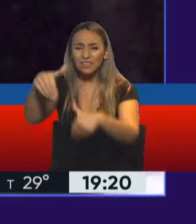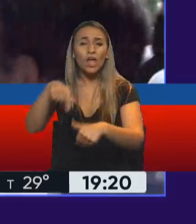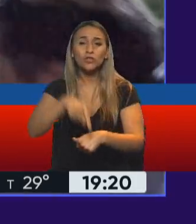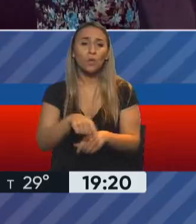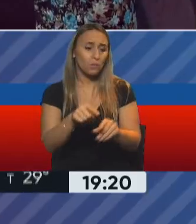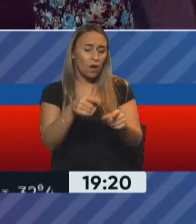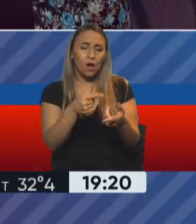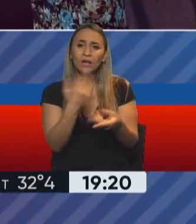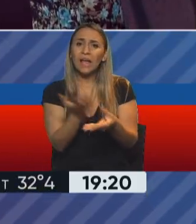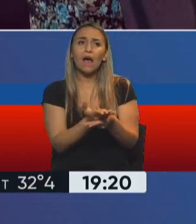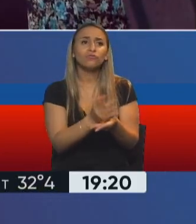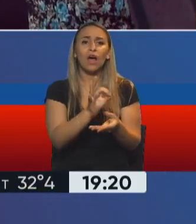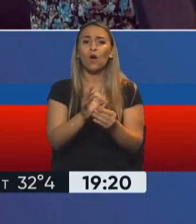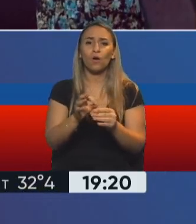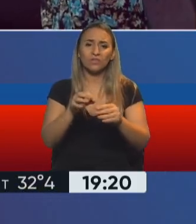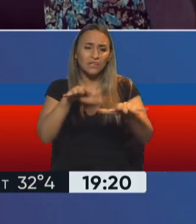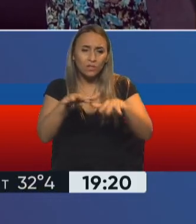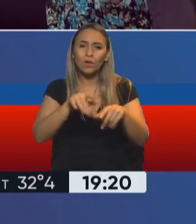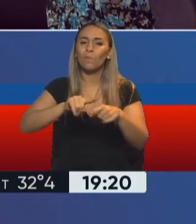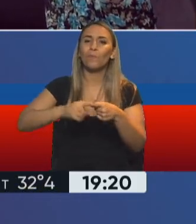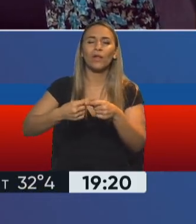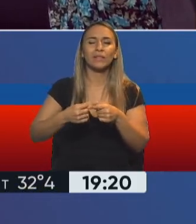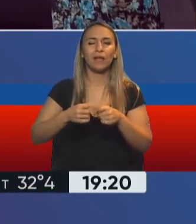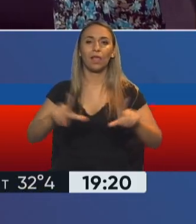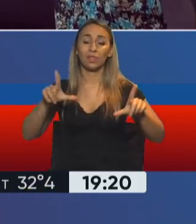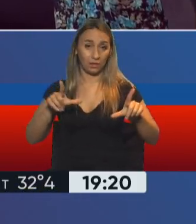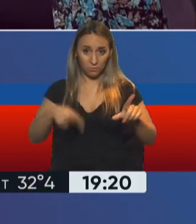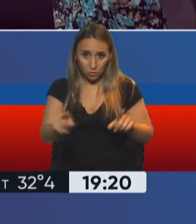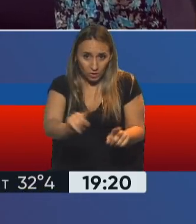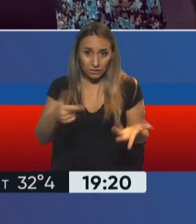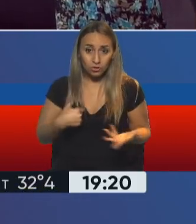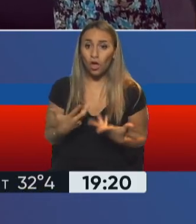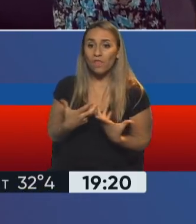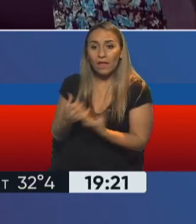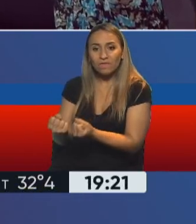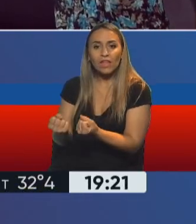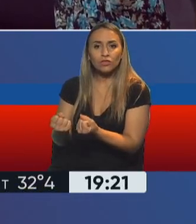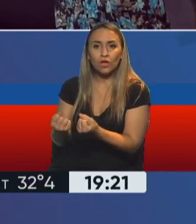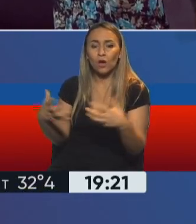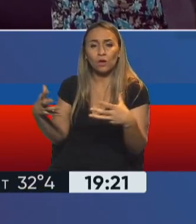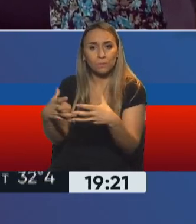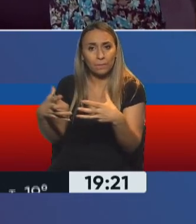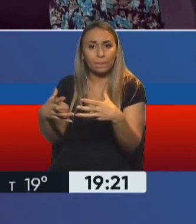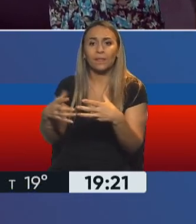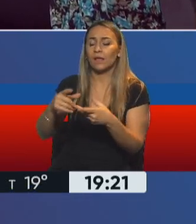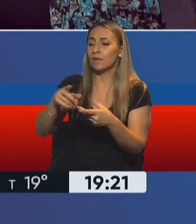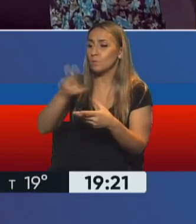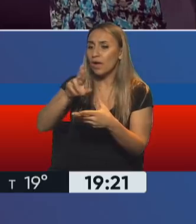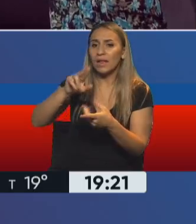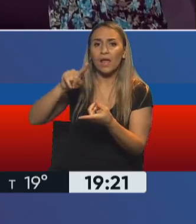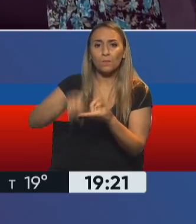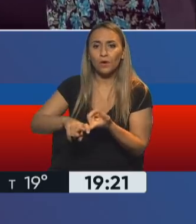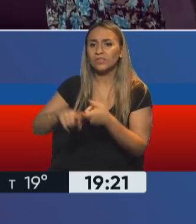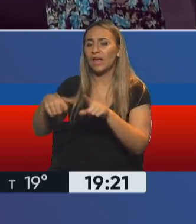política. A ver si se entiende. Defiendo, represento los intereses de las esposas, las madres,